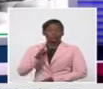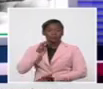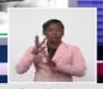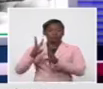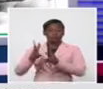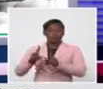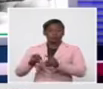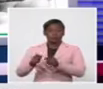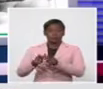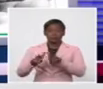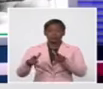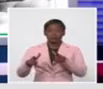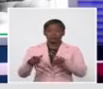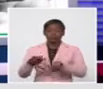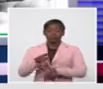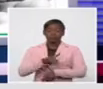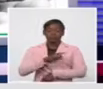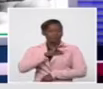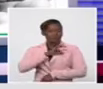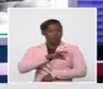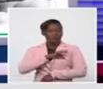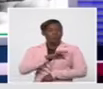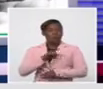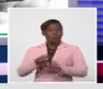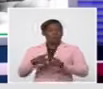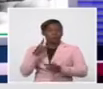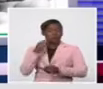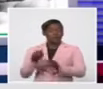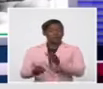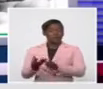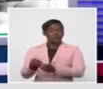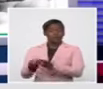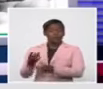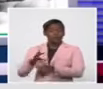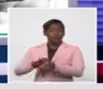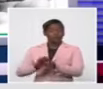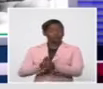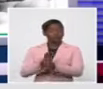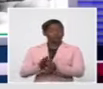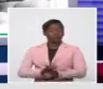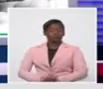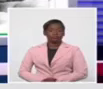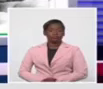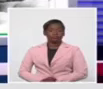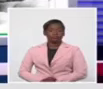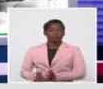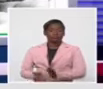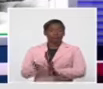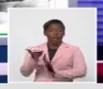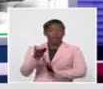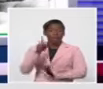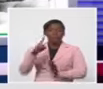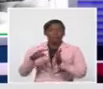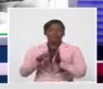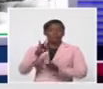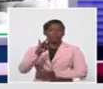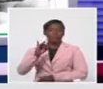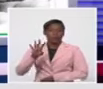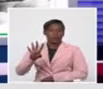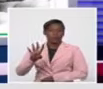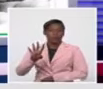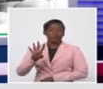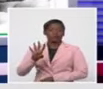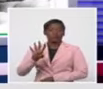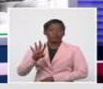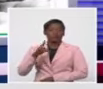un día triste para los cubanos. Fueron otorgadas en el día de ayer 1.074 altas clínicas, por tanto, una